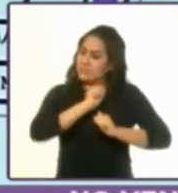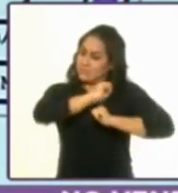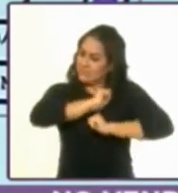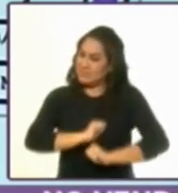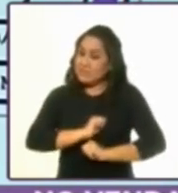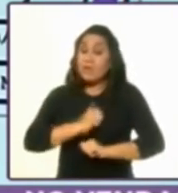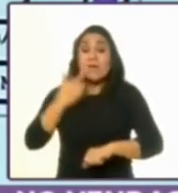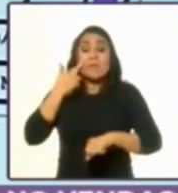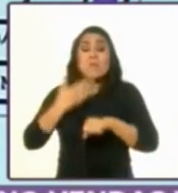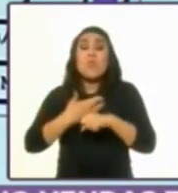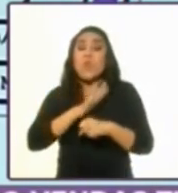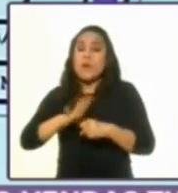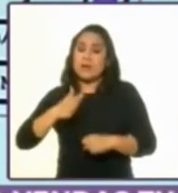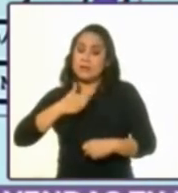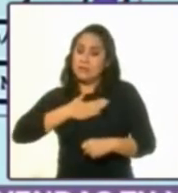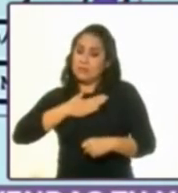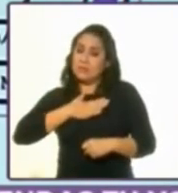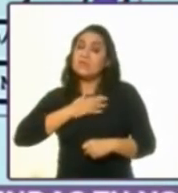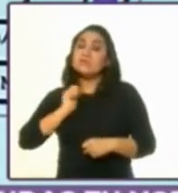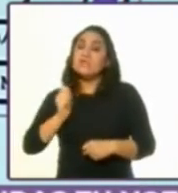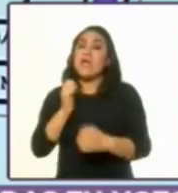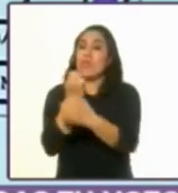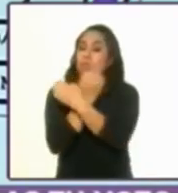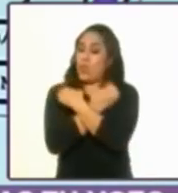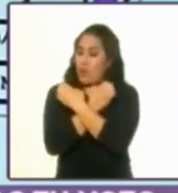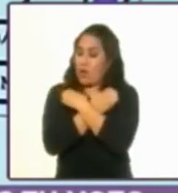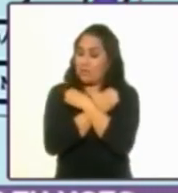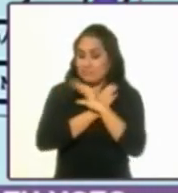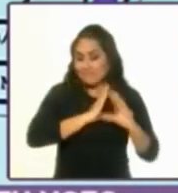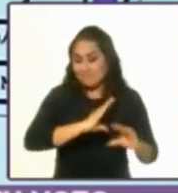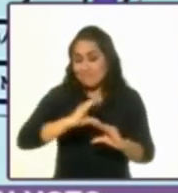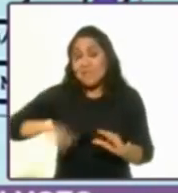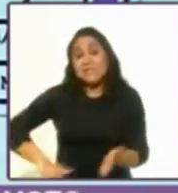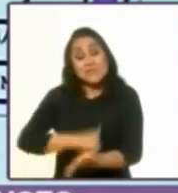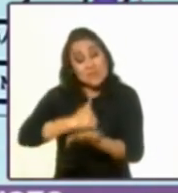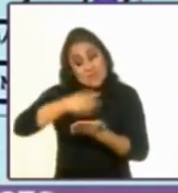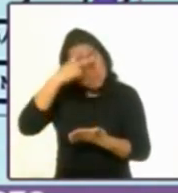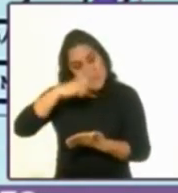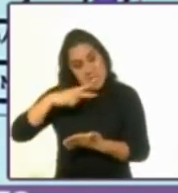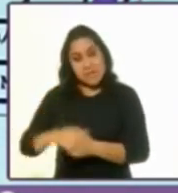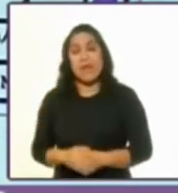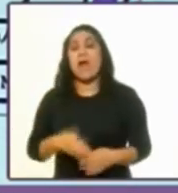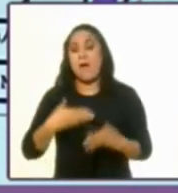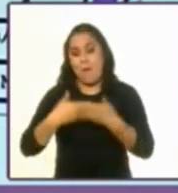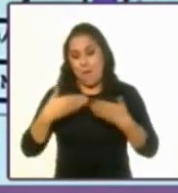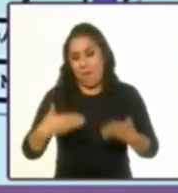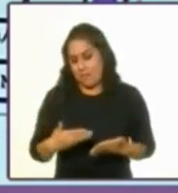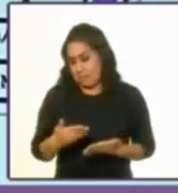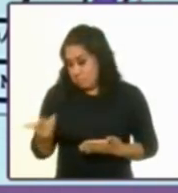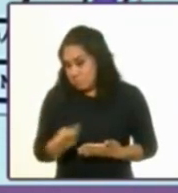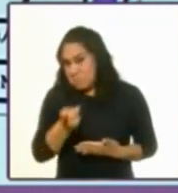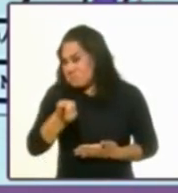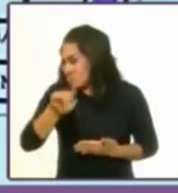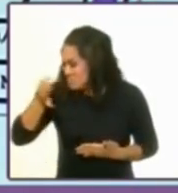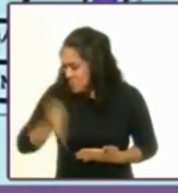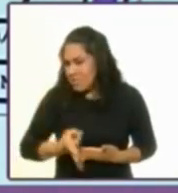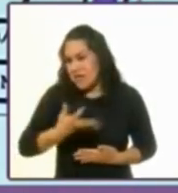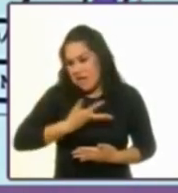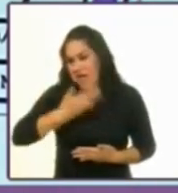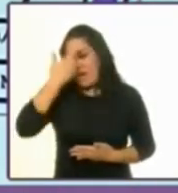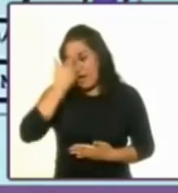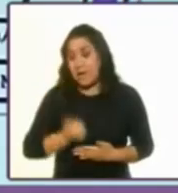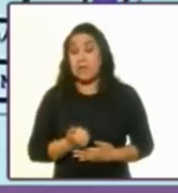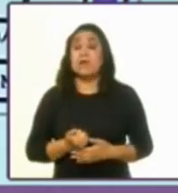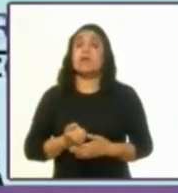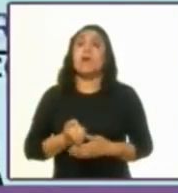sobre en la educación en la ciudad y la pregunta no puede ser más atinada la federación en